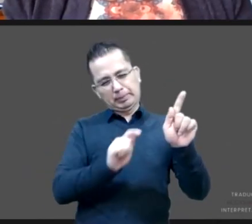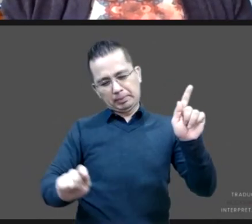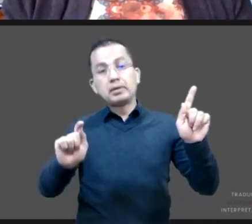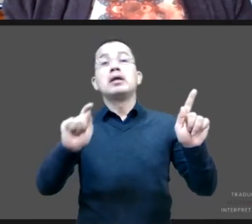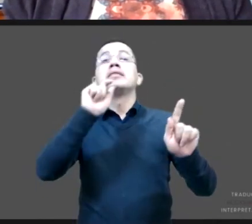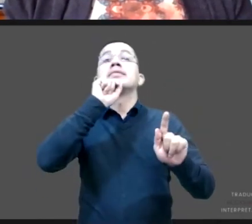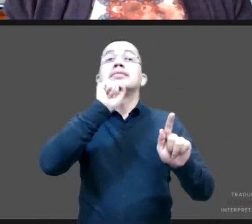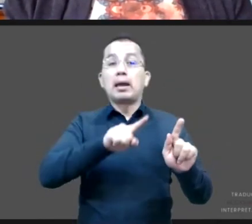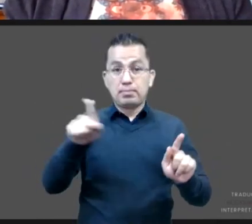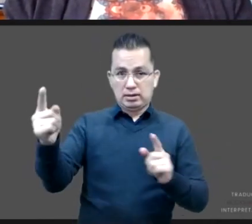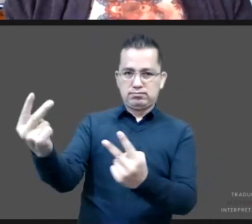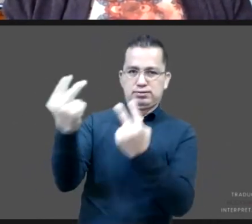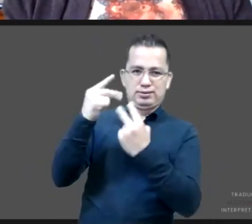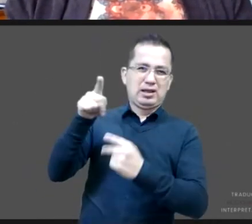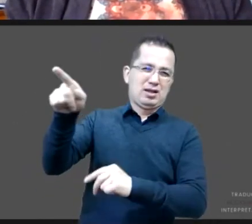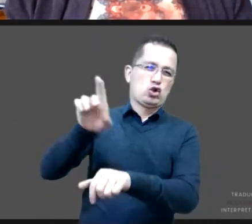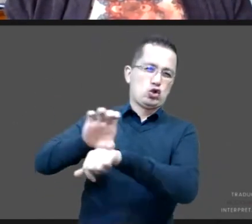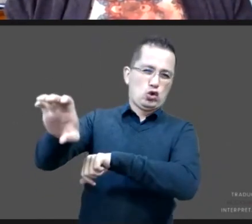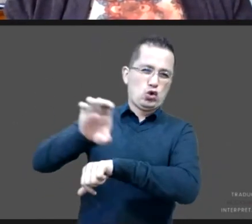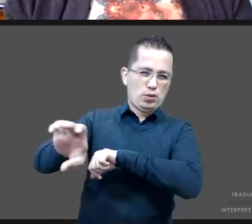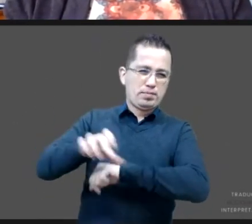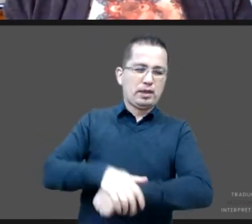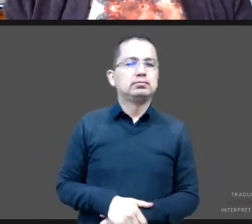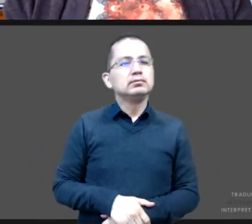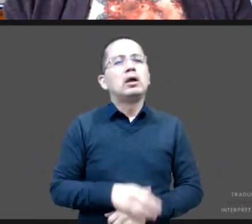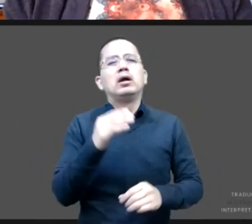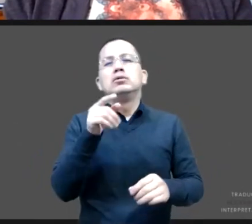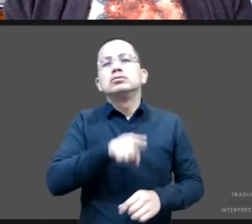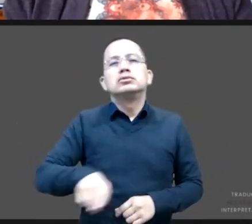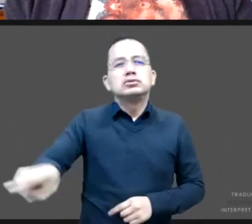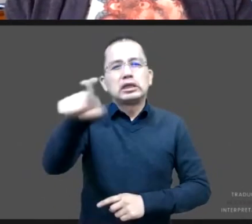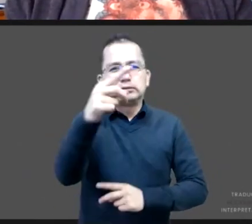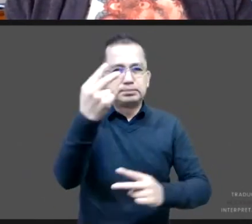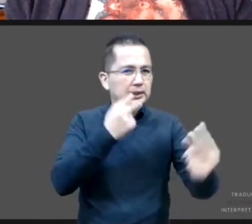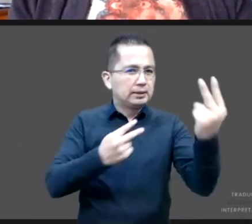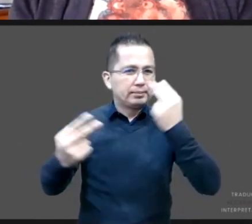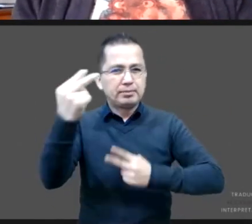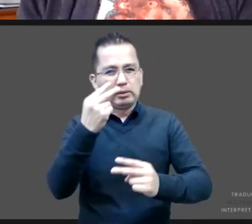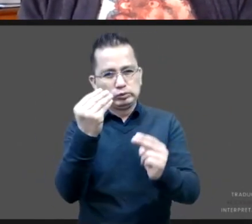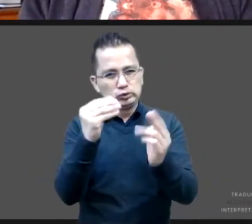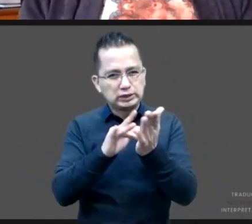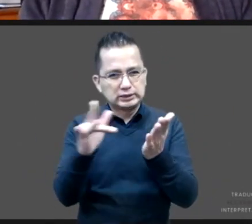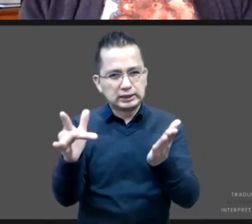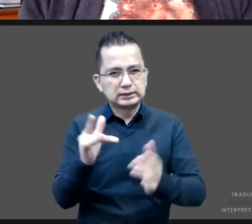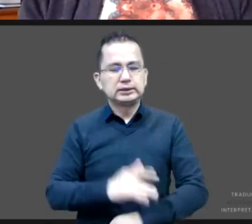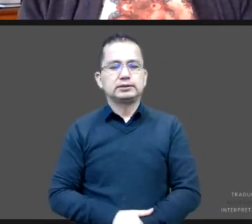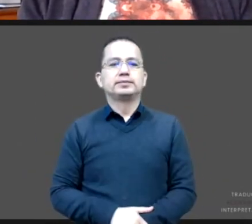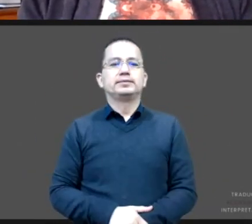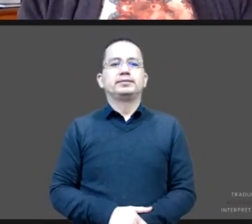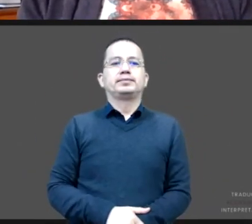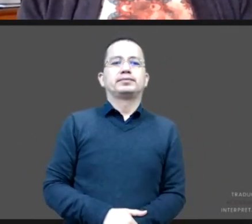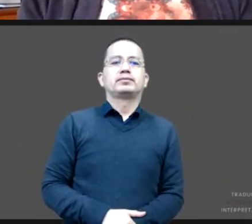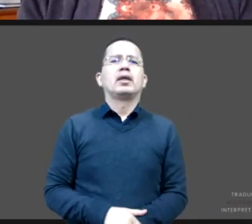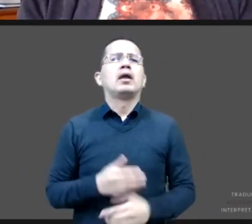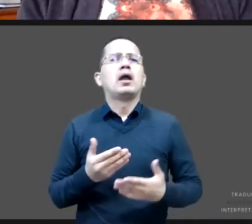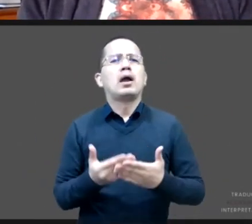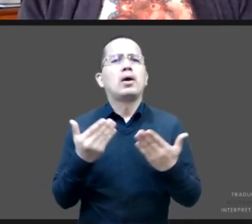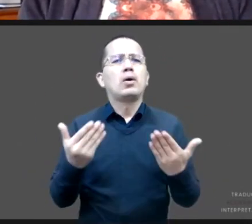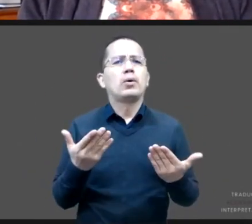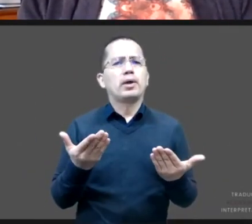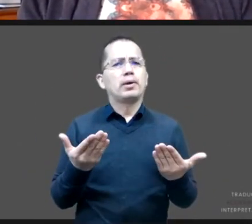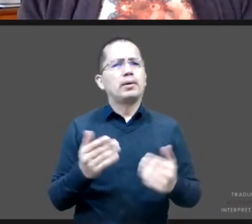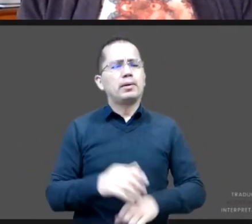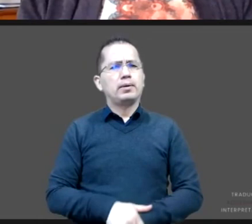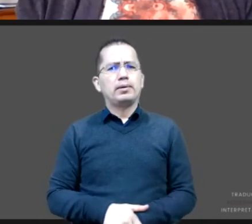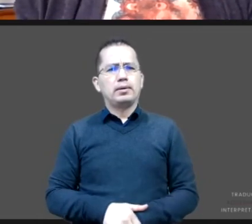así que muchas gracias a todos por seguirnos muy bien vamos a dar paso ahora con